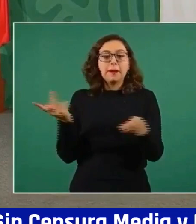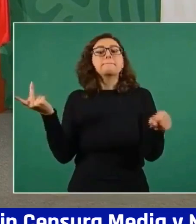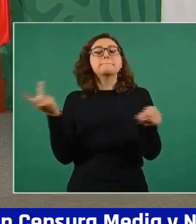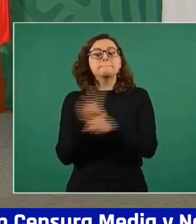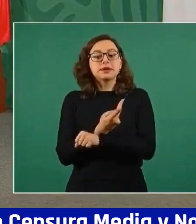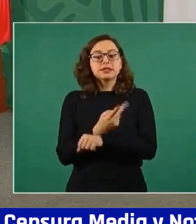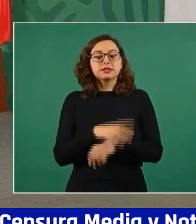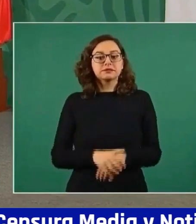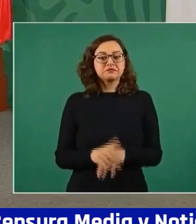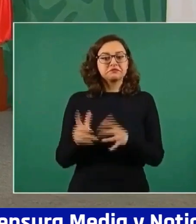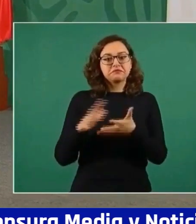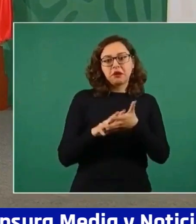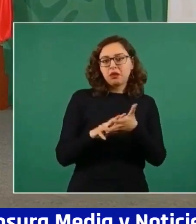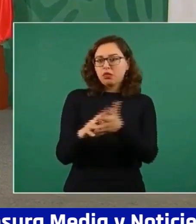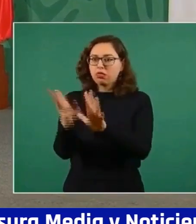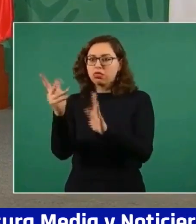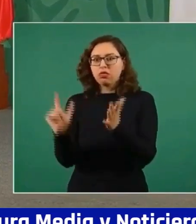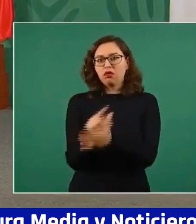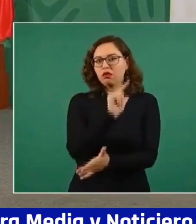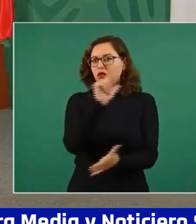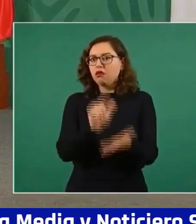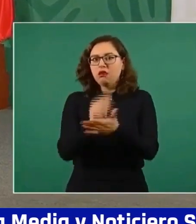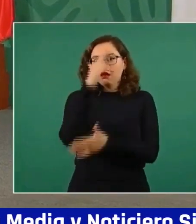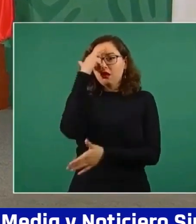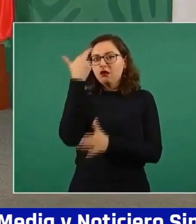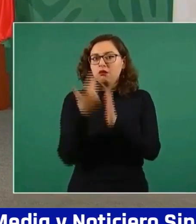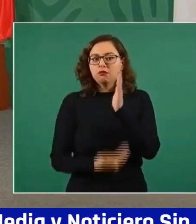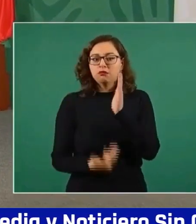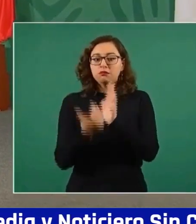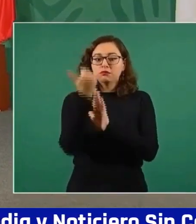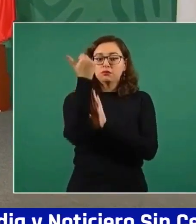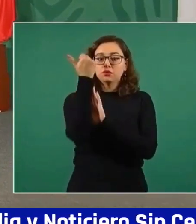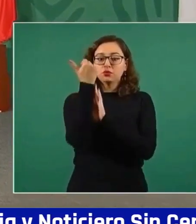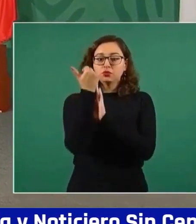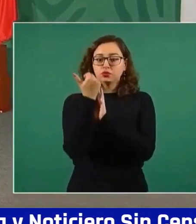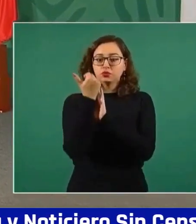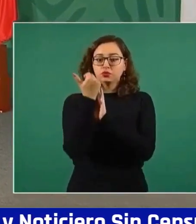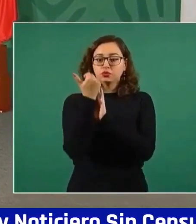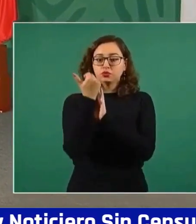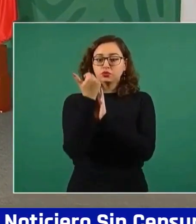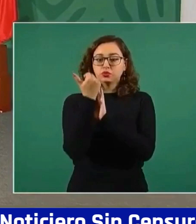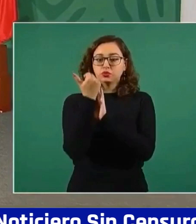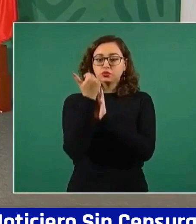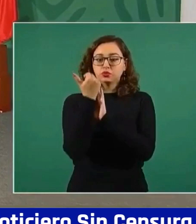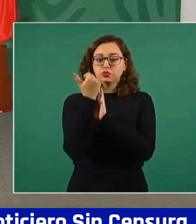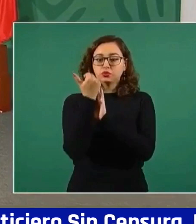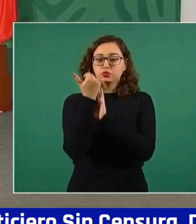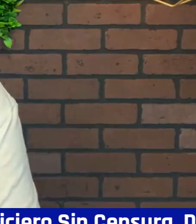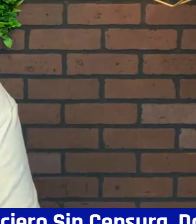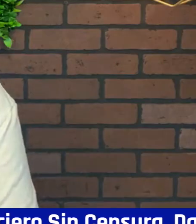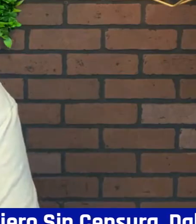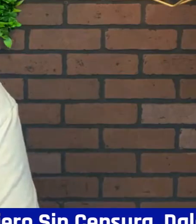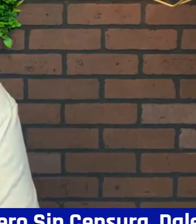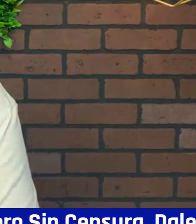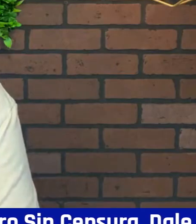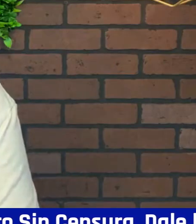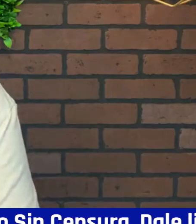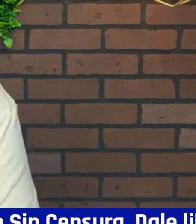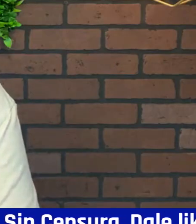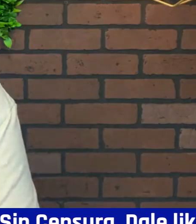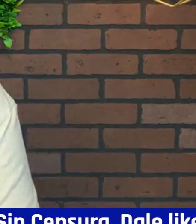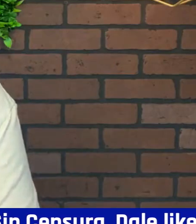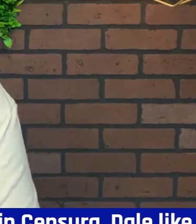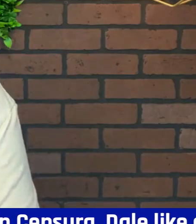en índices delictivos en Veracruz, y en particular en homicidios. Eso es algo importante